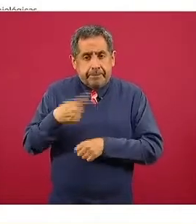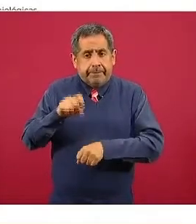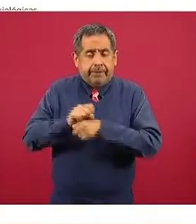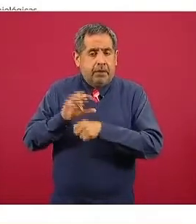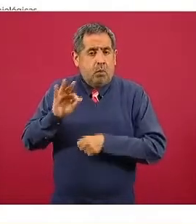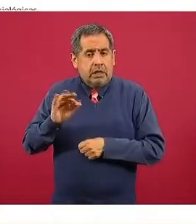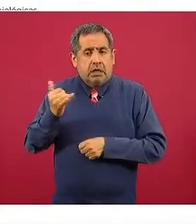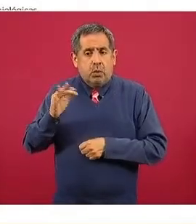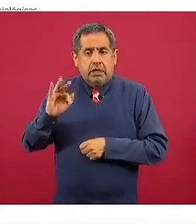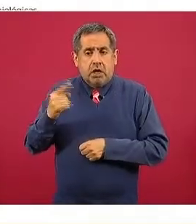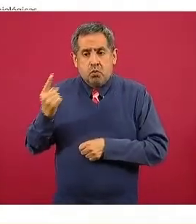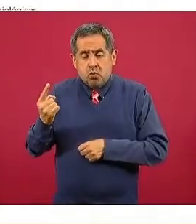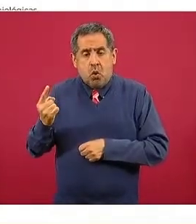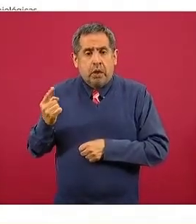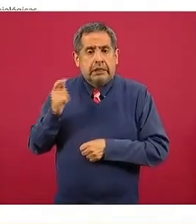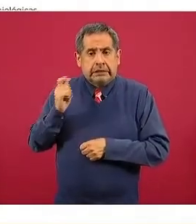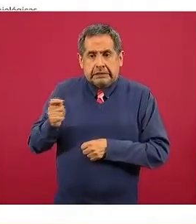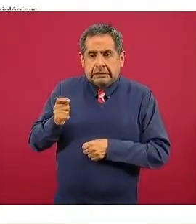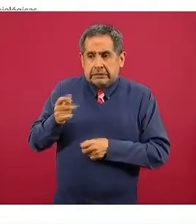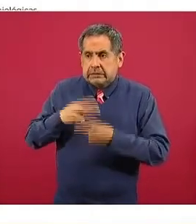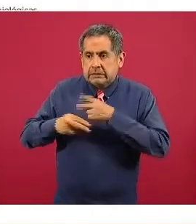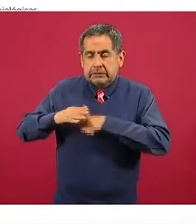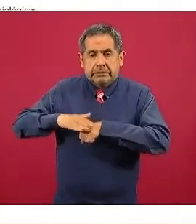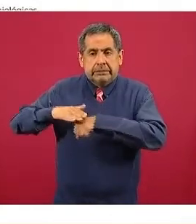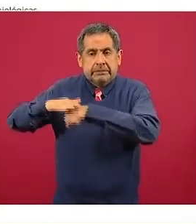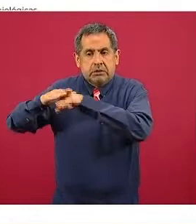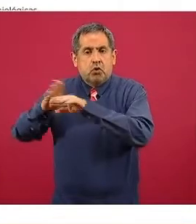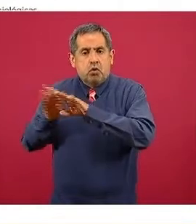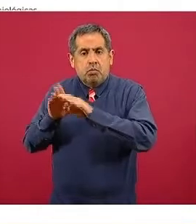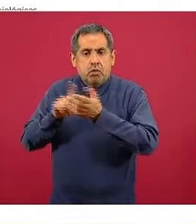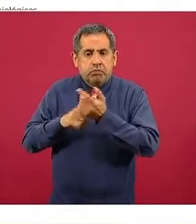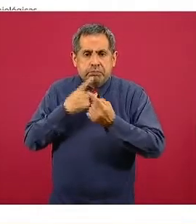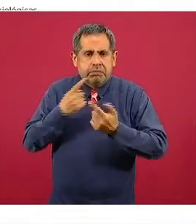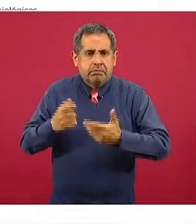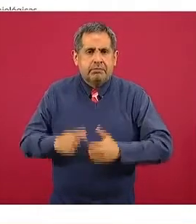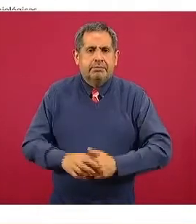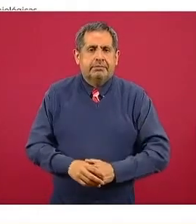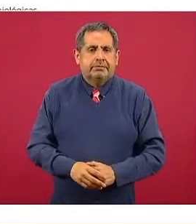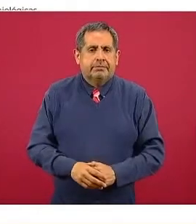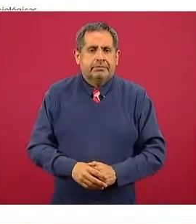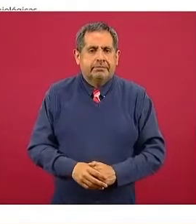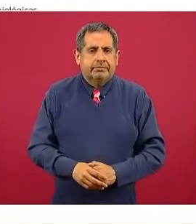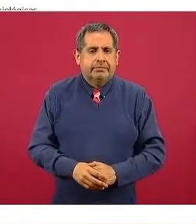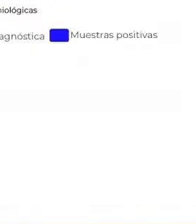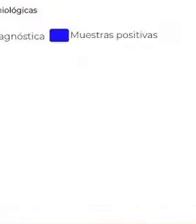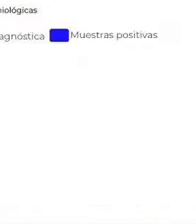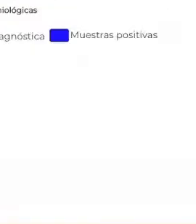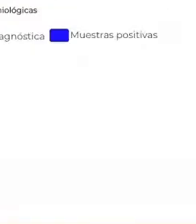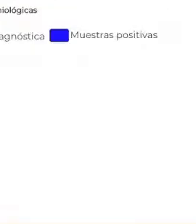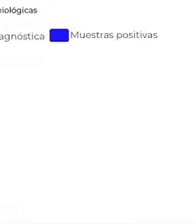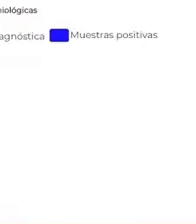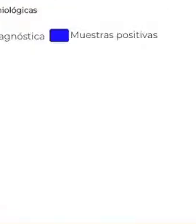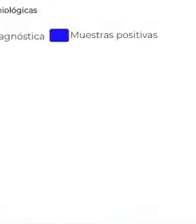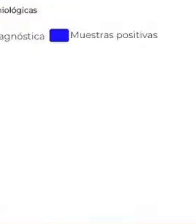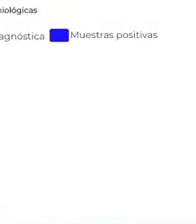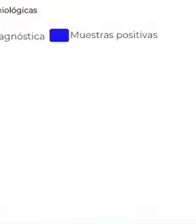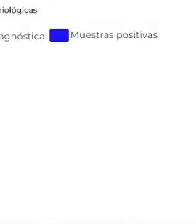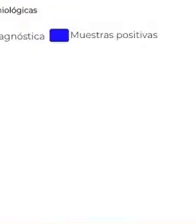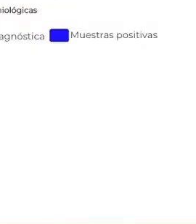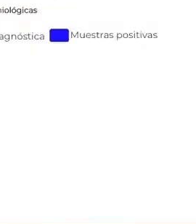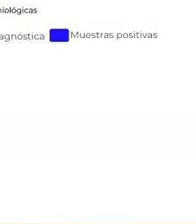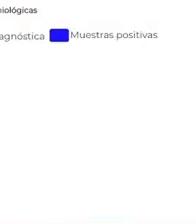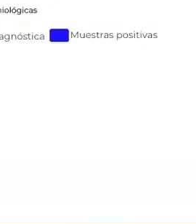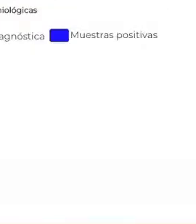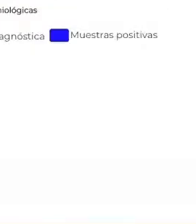40 y 41 se incrementan los indicadores del porcentaje de positividad. Felizmente la mortalidad no ha seguido